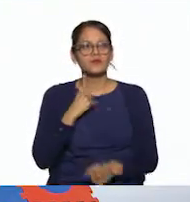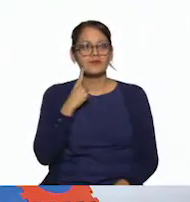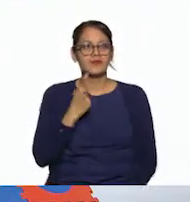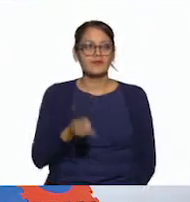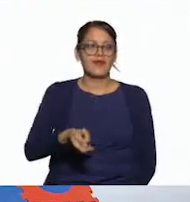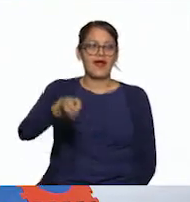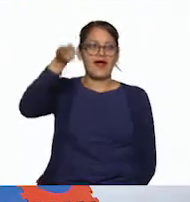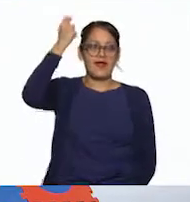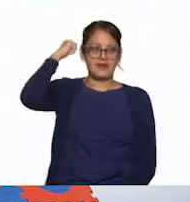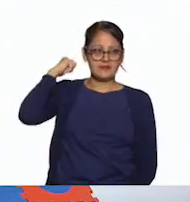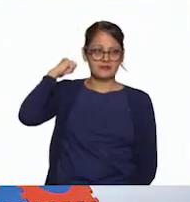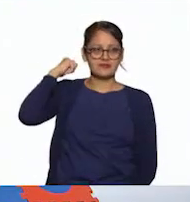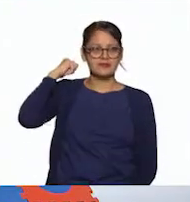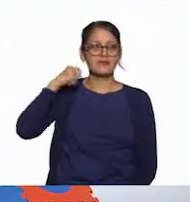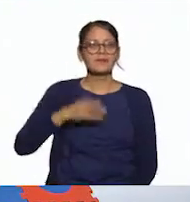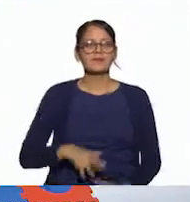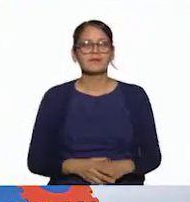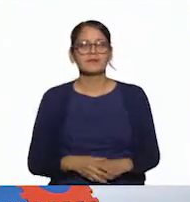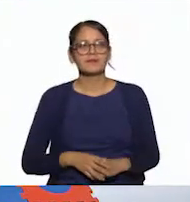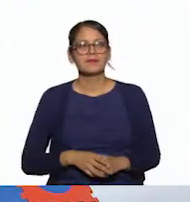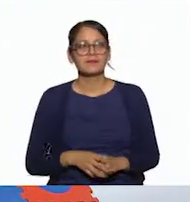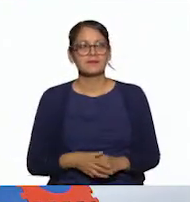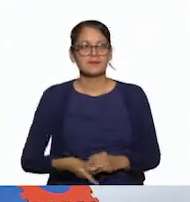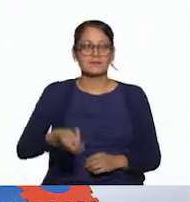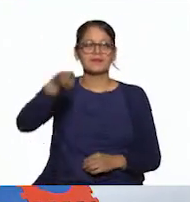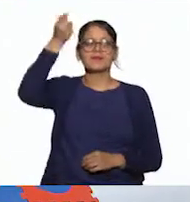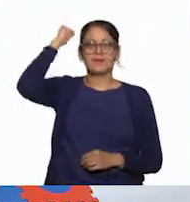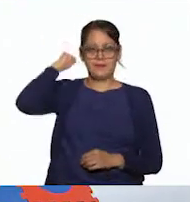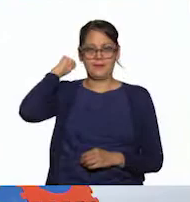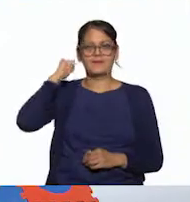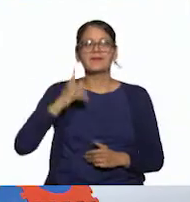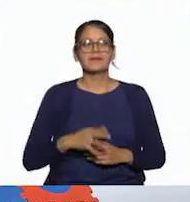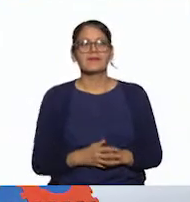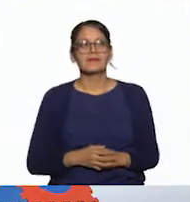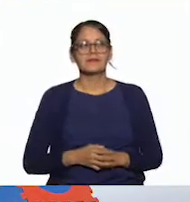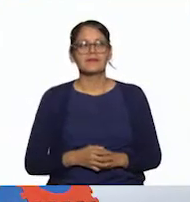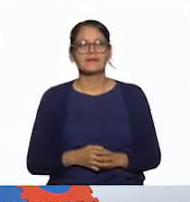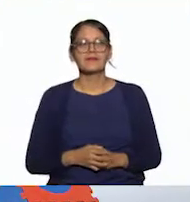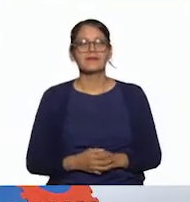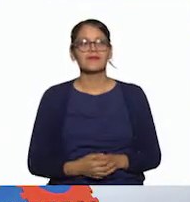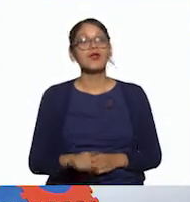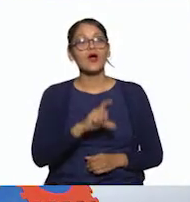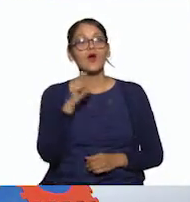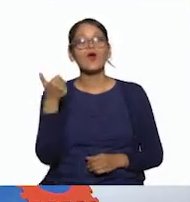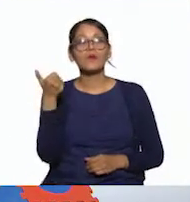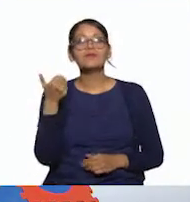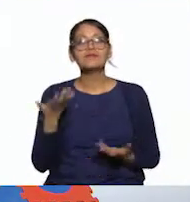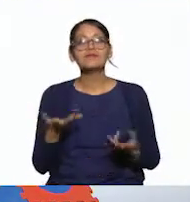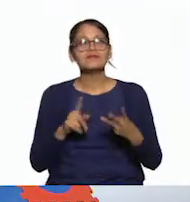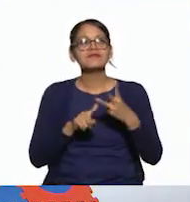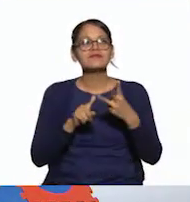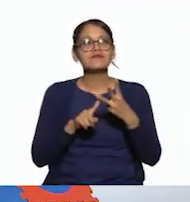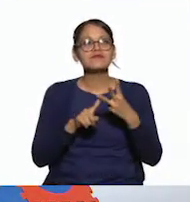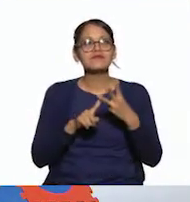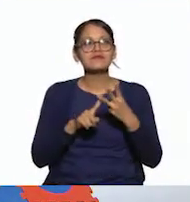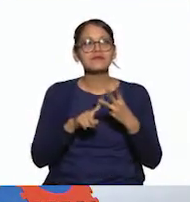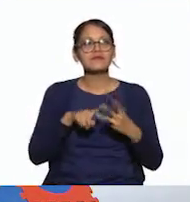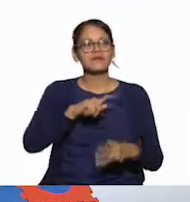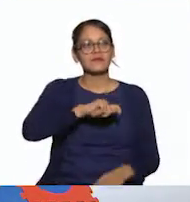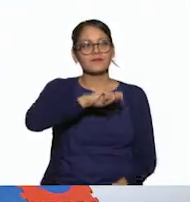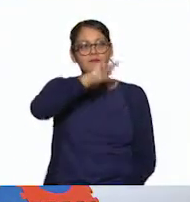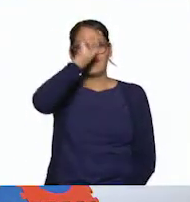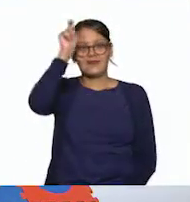Atrás. Atrás. Atrás. La que sigue es... A